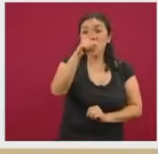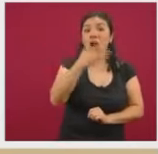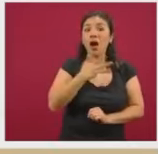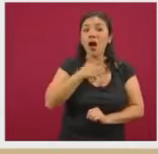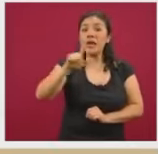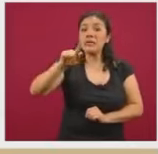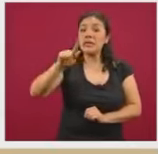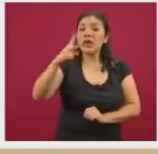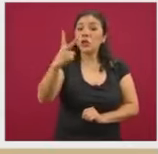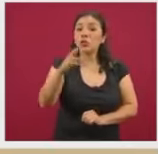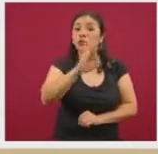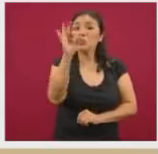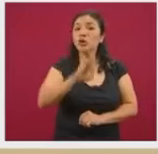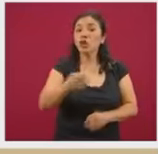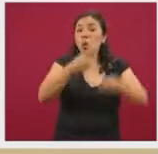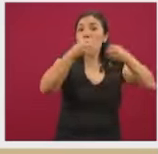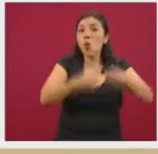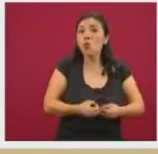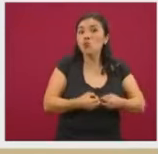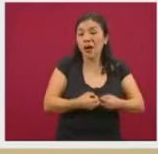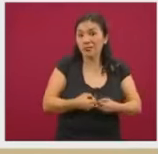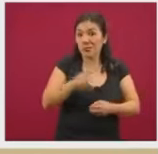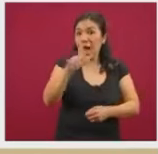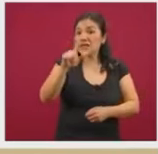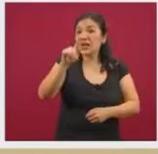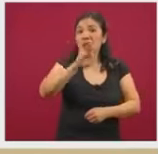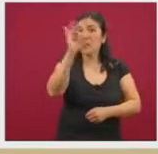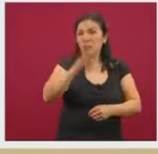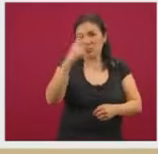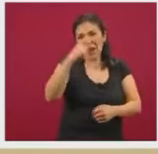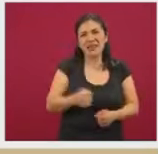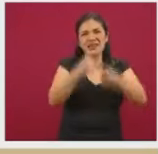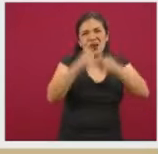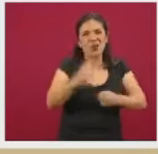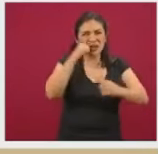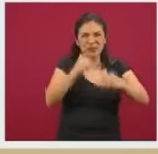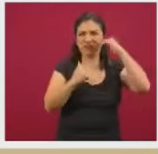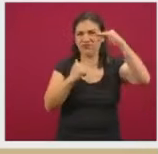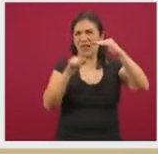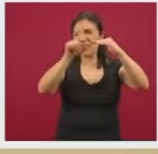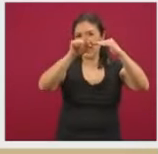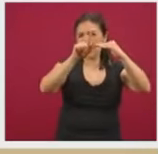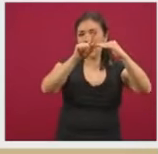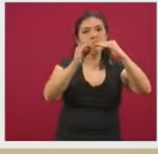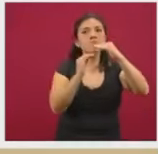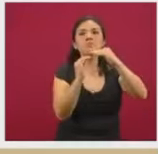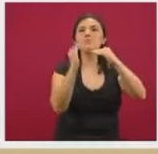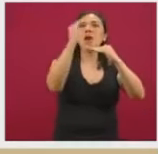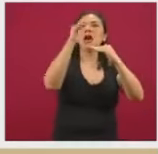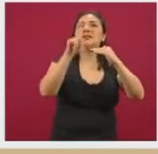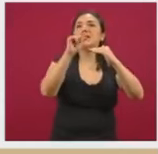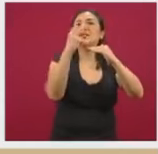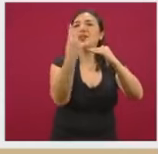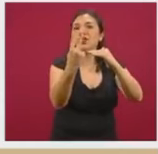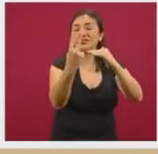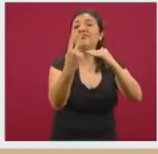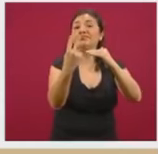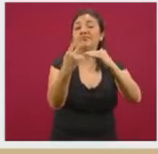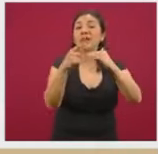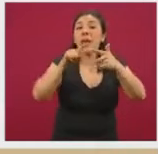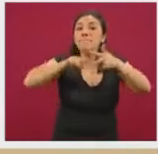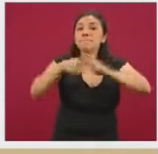un 72%, es decir, pasó este 70% de nivel de seguridad. Sin embargo, es importante mencionar que ya